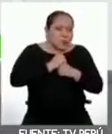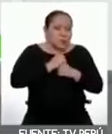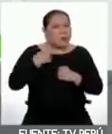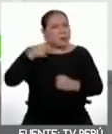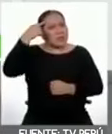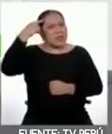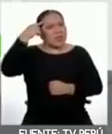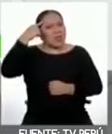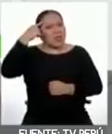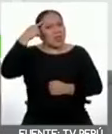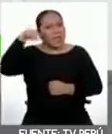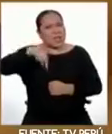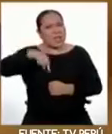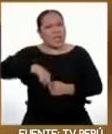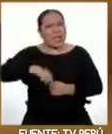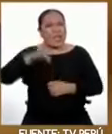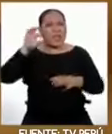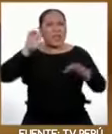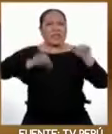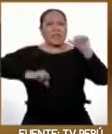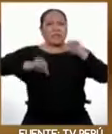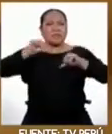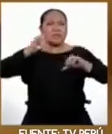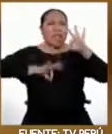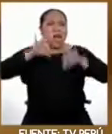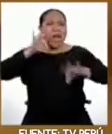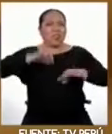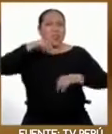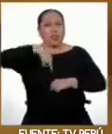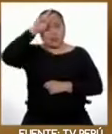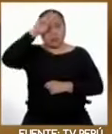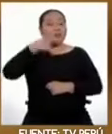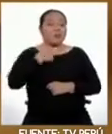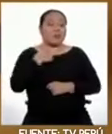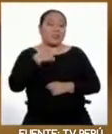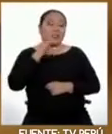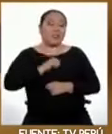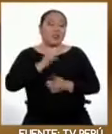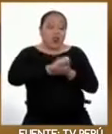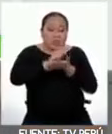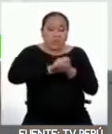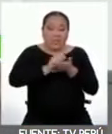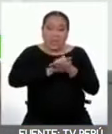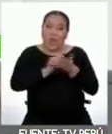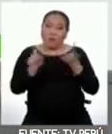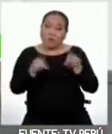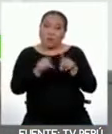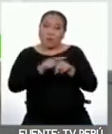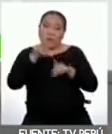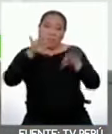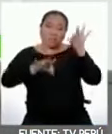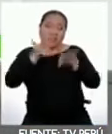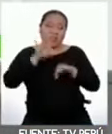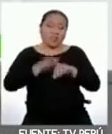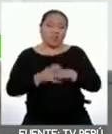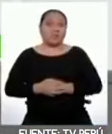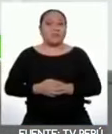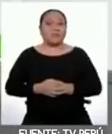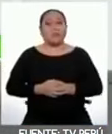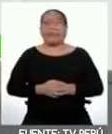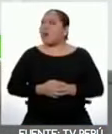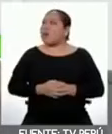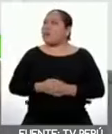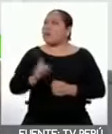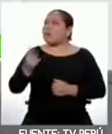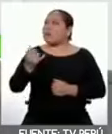peruano. Usted también hace teatro, ¿verdad? Sí, además de ser docente, soy literato y dramaturgo. ¿Y cuál cree que sea el efecto